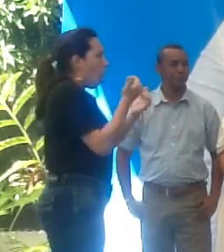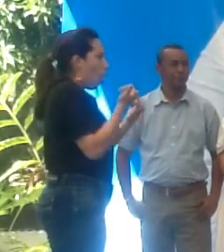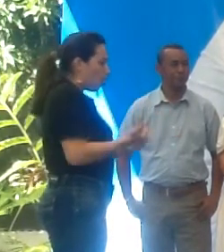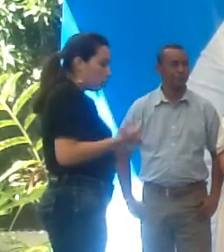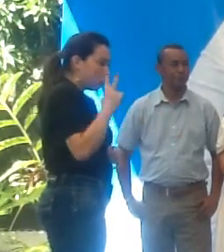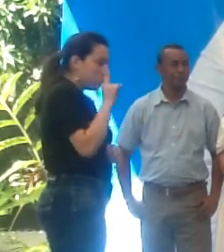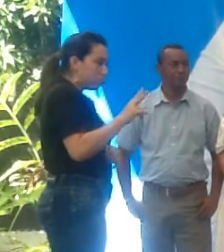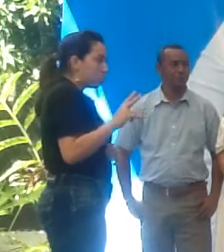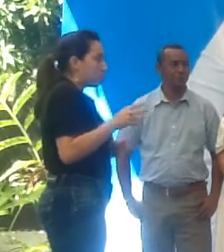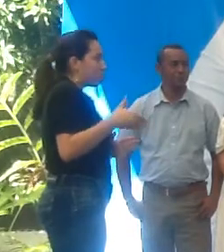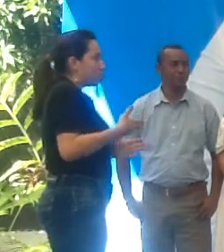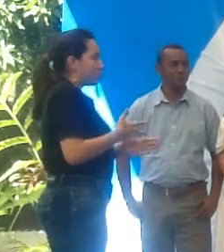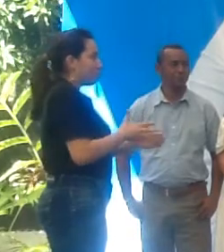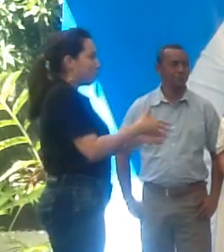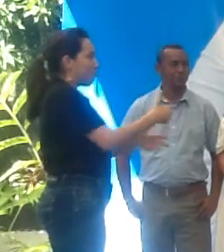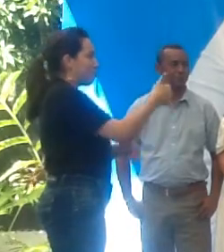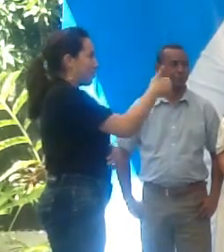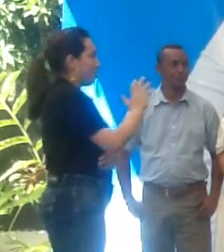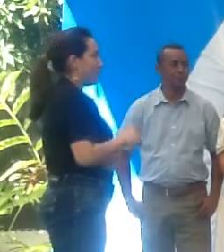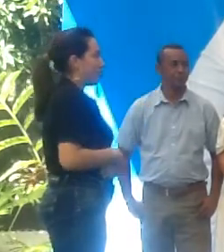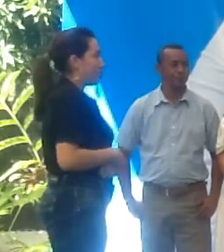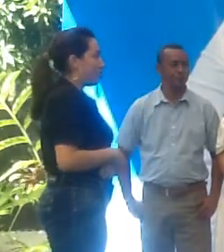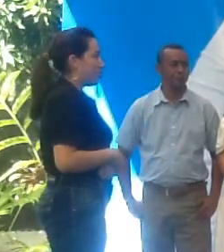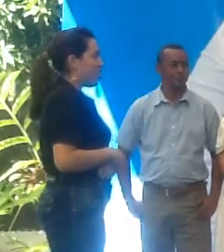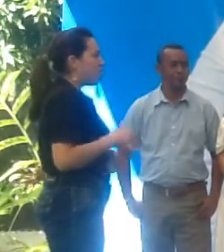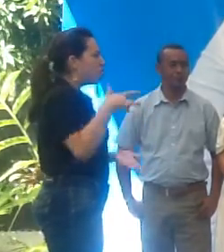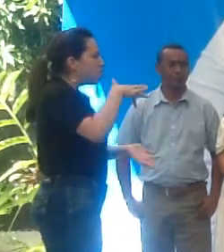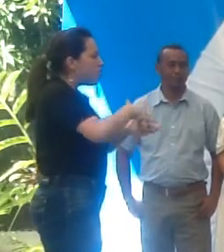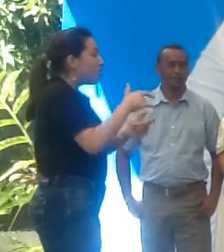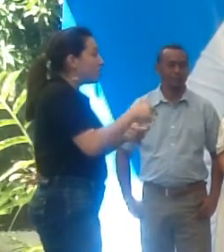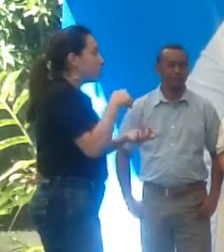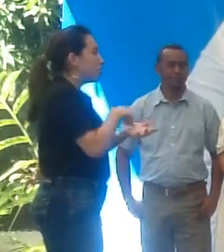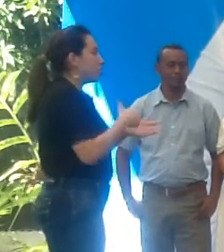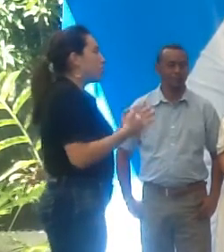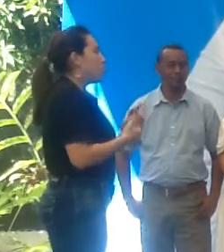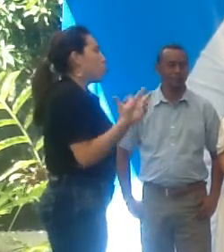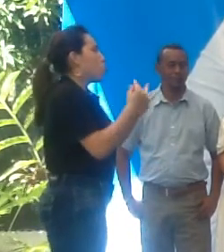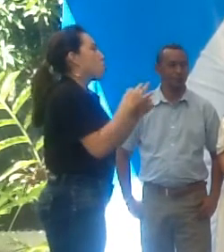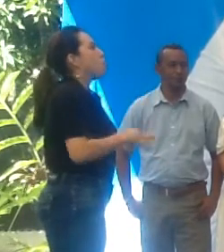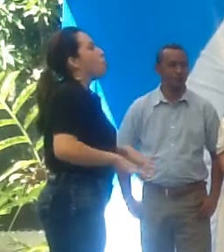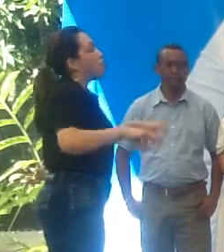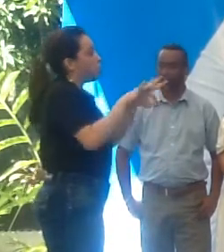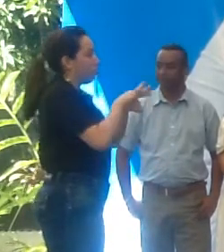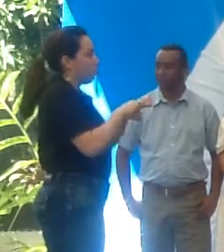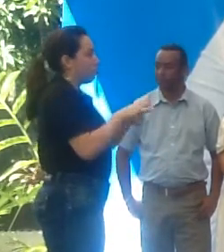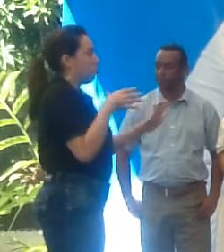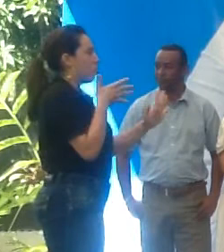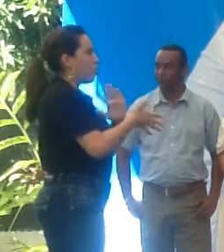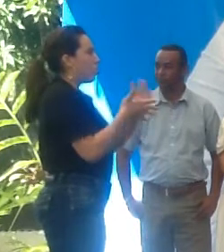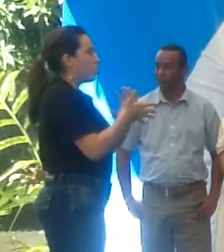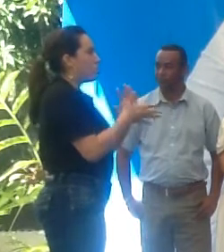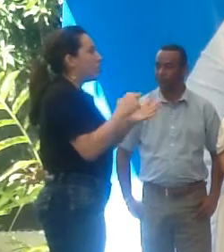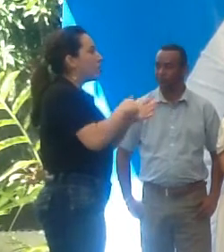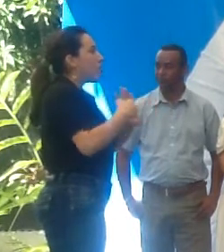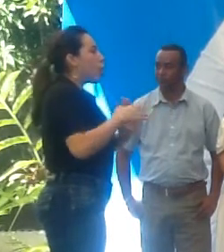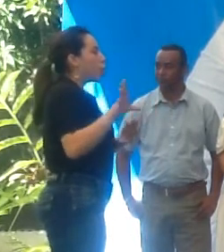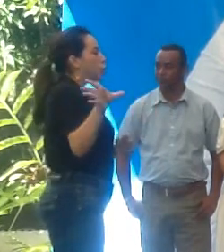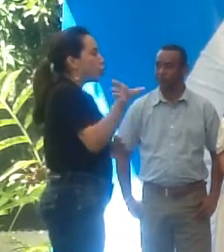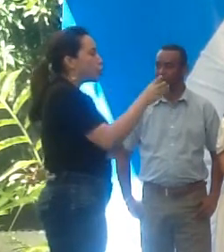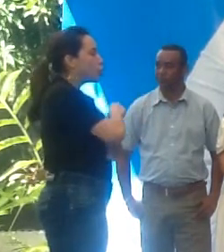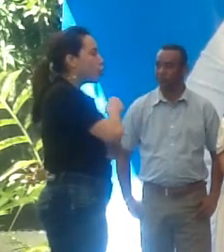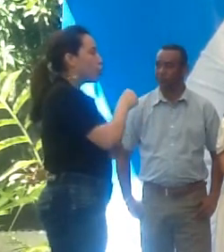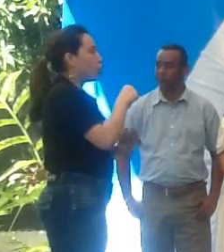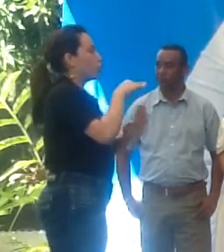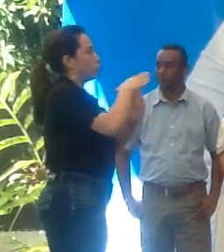Yo creo que el hecho de estar aquí tiene un significado muy importante que nos dice todos somos sierra